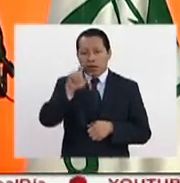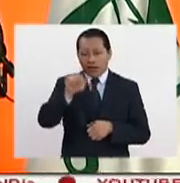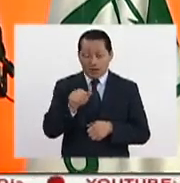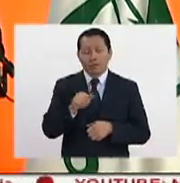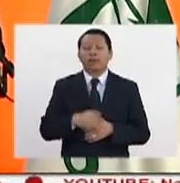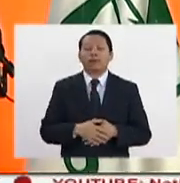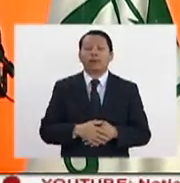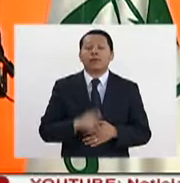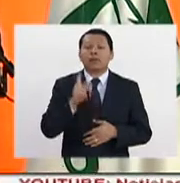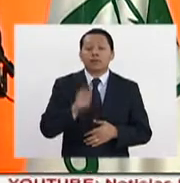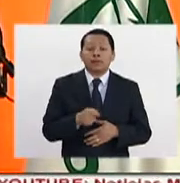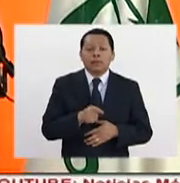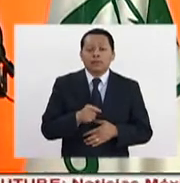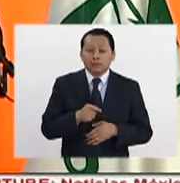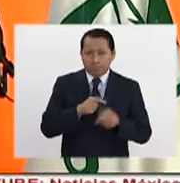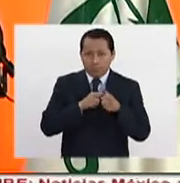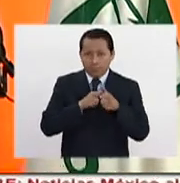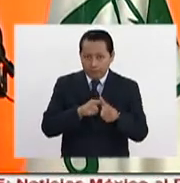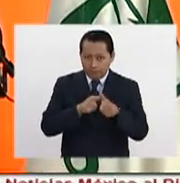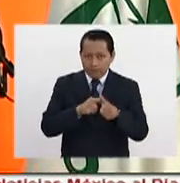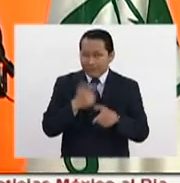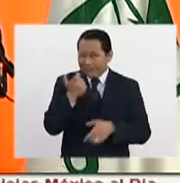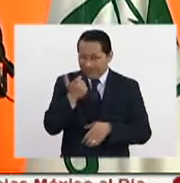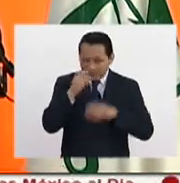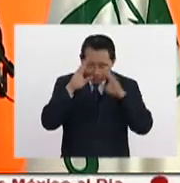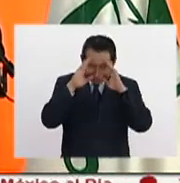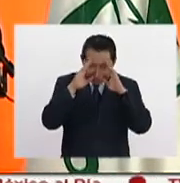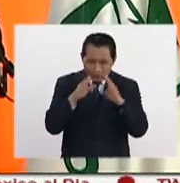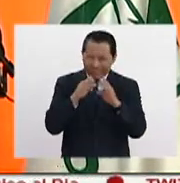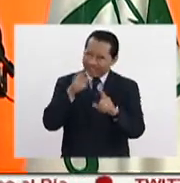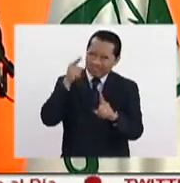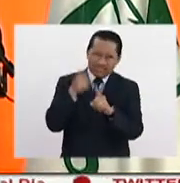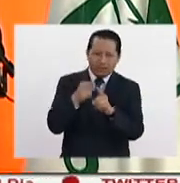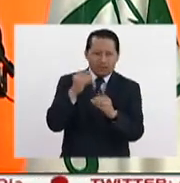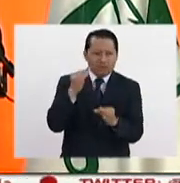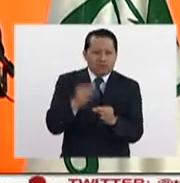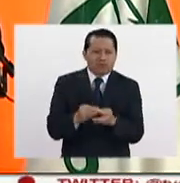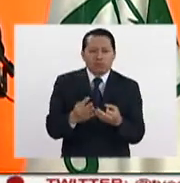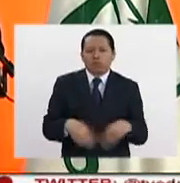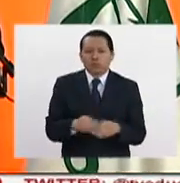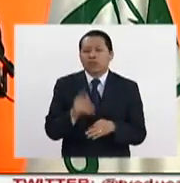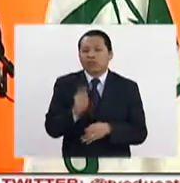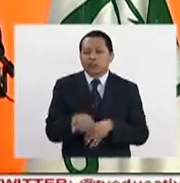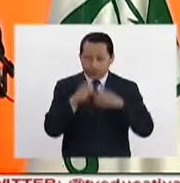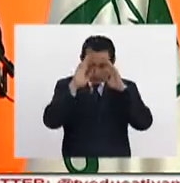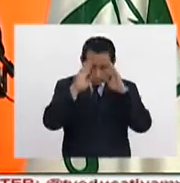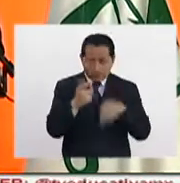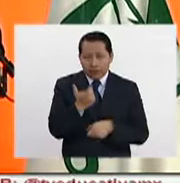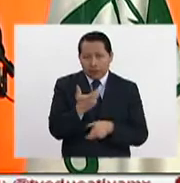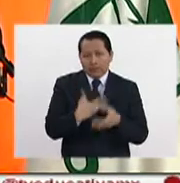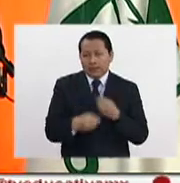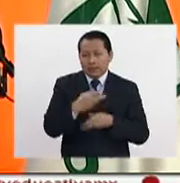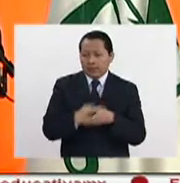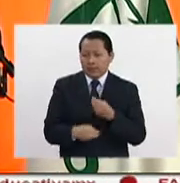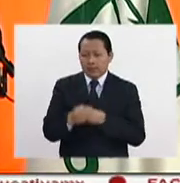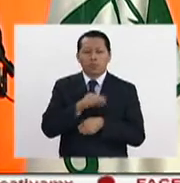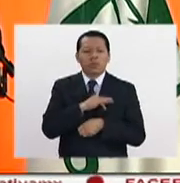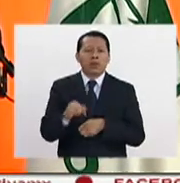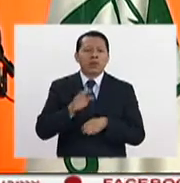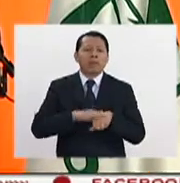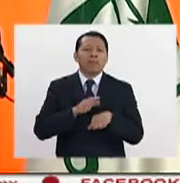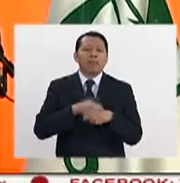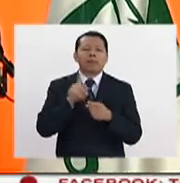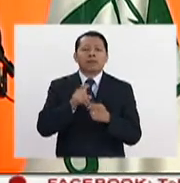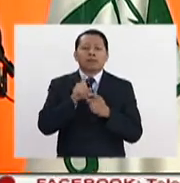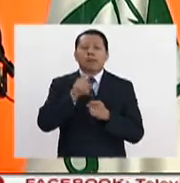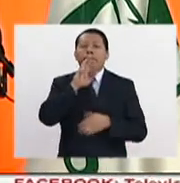Vamos a mantener una rigurosa disciplina financiera, esa es la clave. En la medida en que tengamos una disciplina financiera, vamos a tener mayores